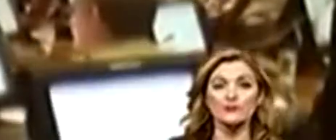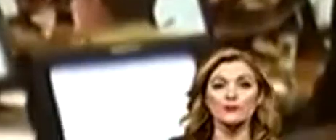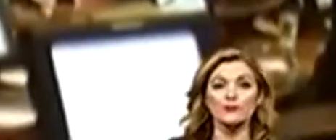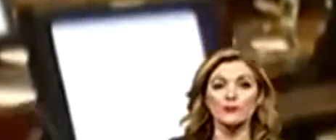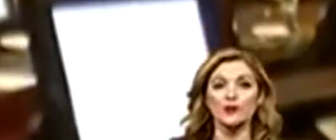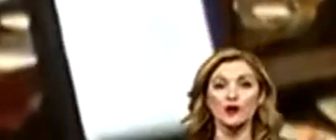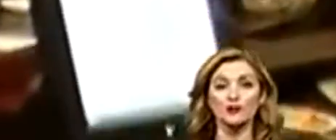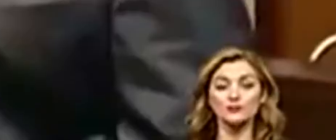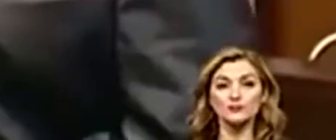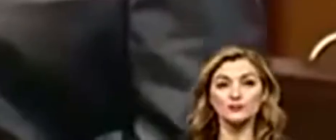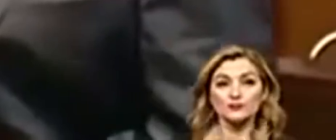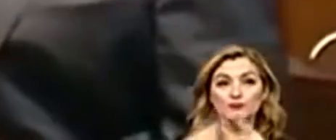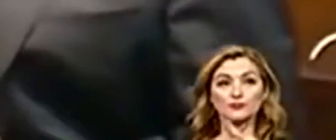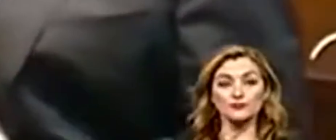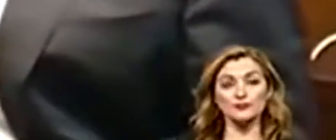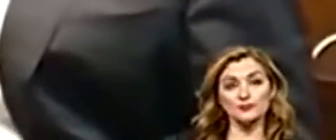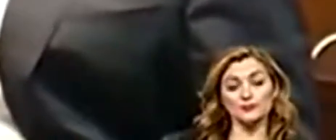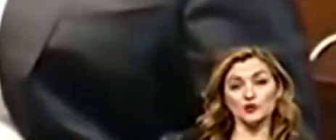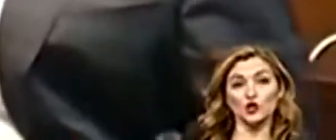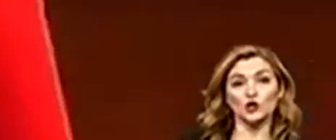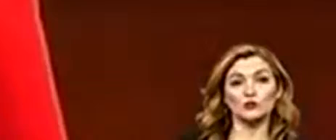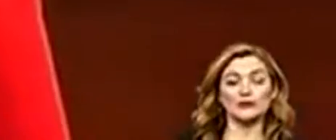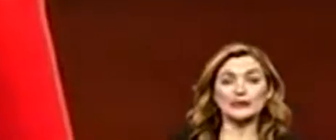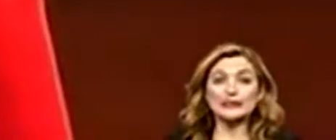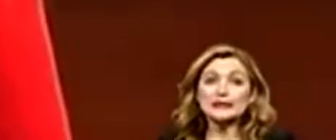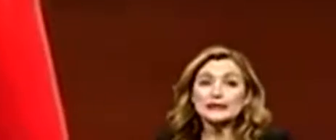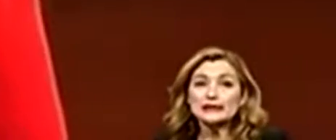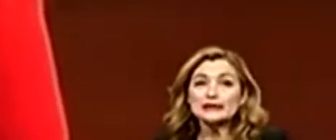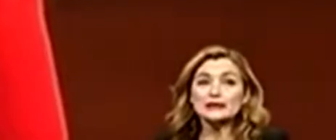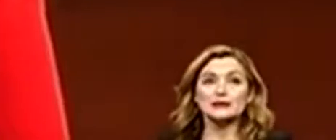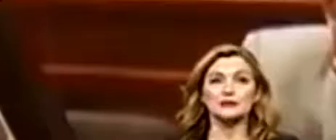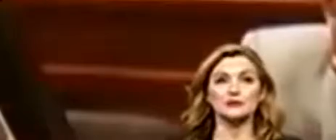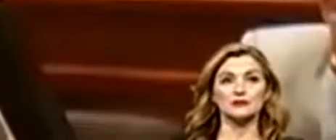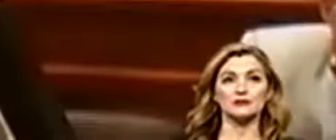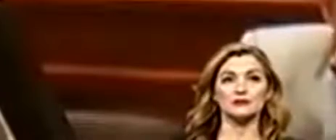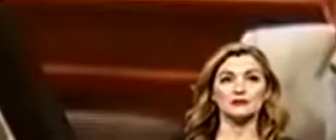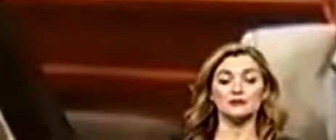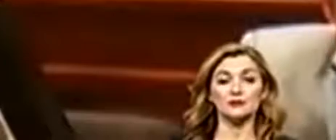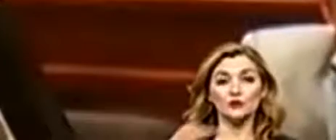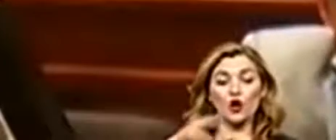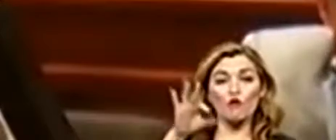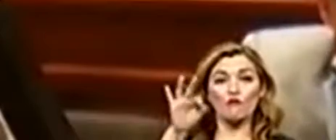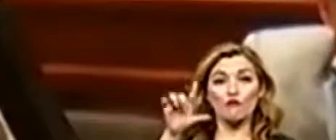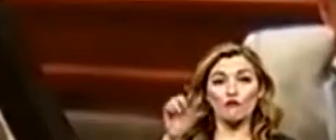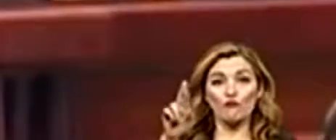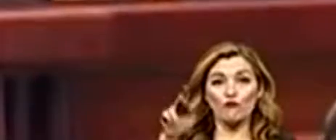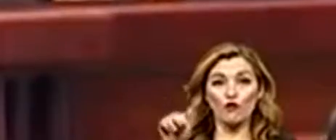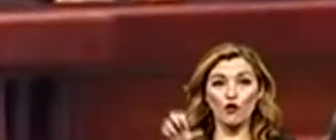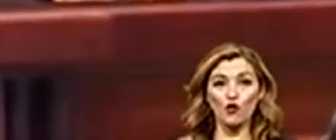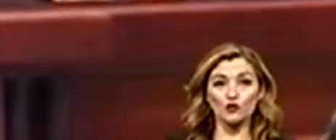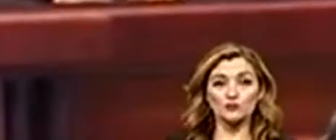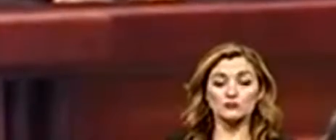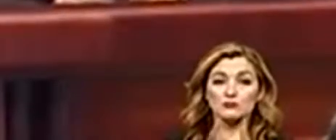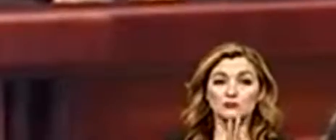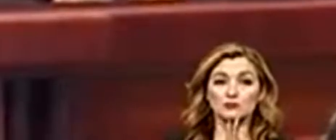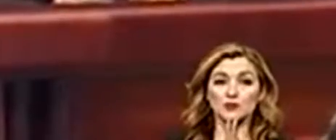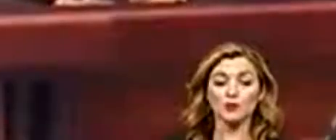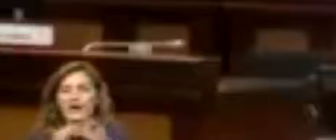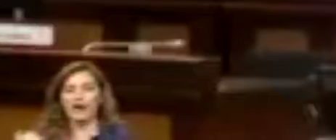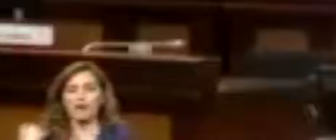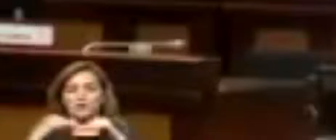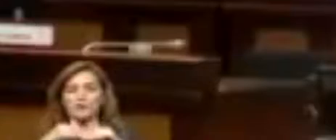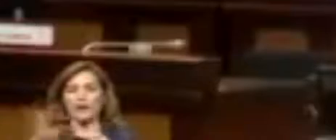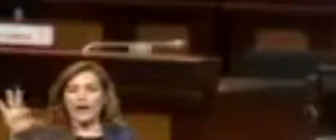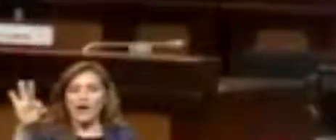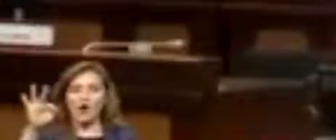sino también que se ponga en el debate de la posibilidad de que se reduzca el número de asambleístas, que se permita soluciones arbitrales